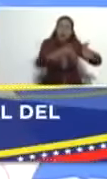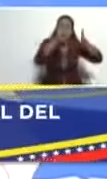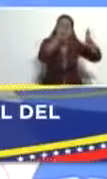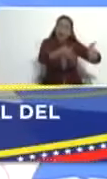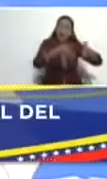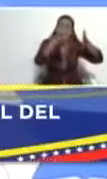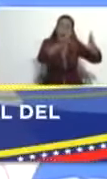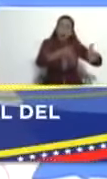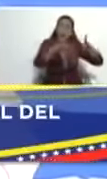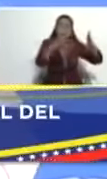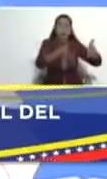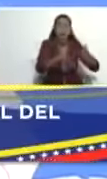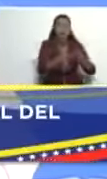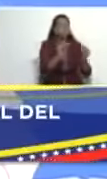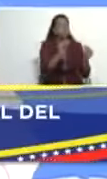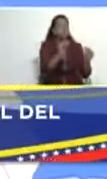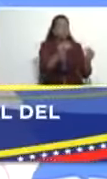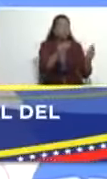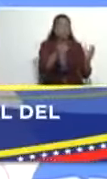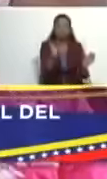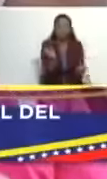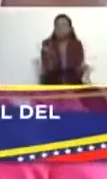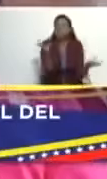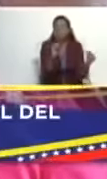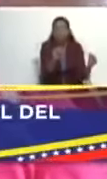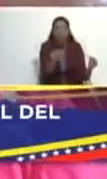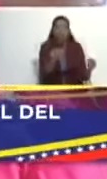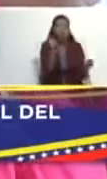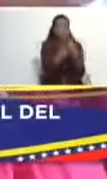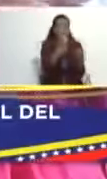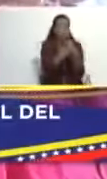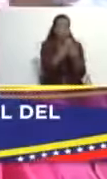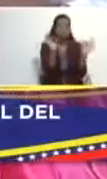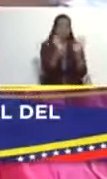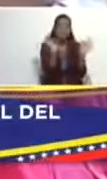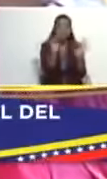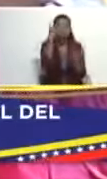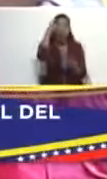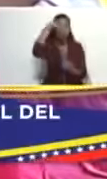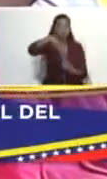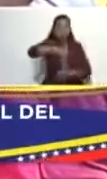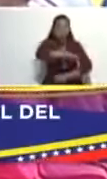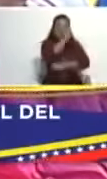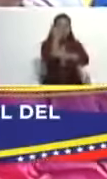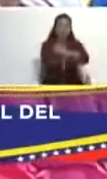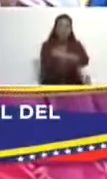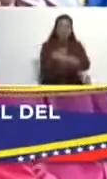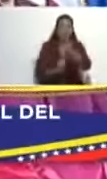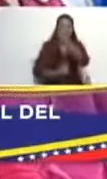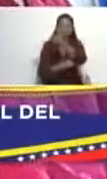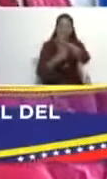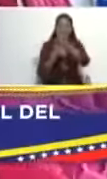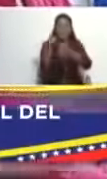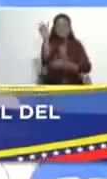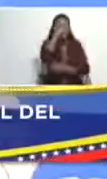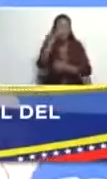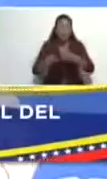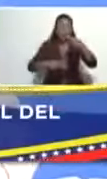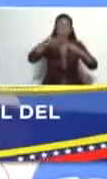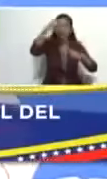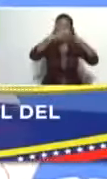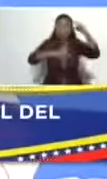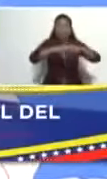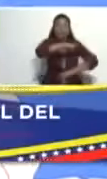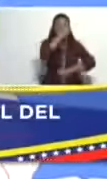a hablar. Y de tanto hablar y de tanto trabajar, hoy tenemos la fuerza fundamental en el sector construcción, es